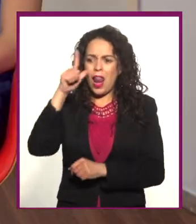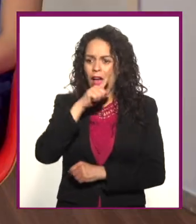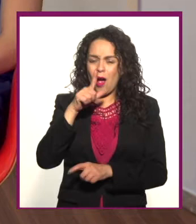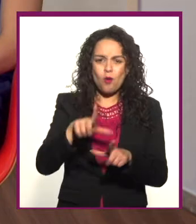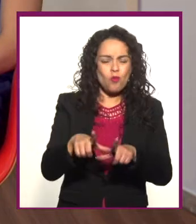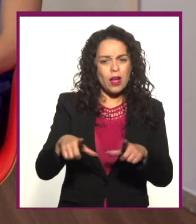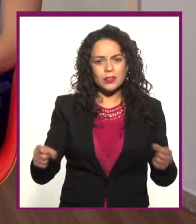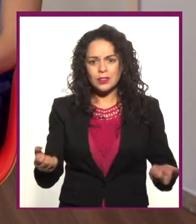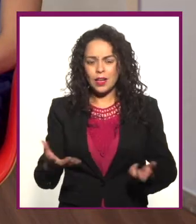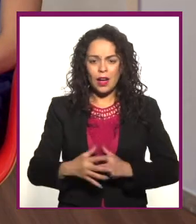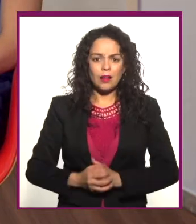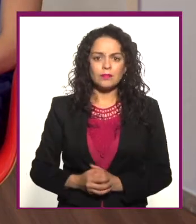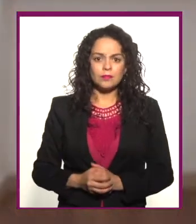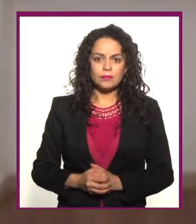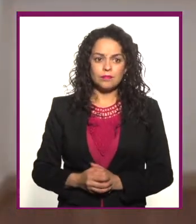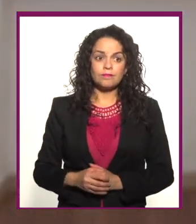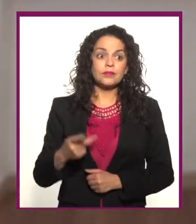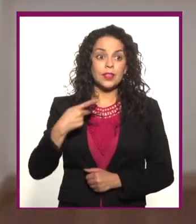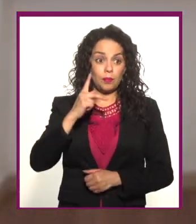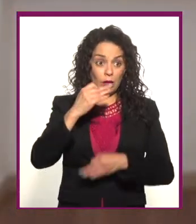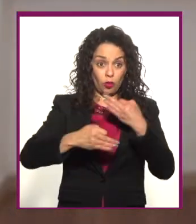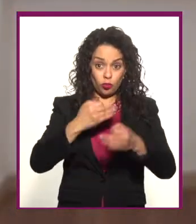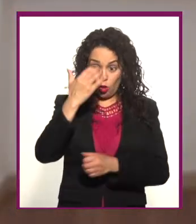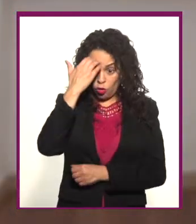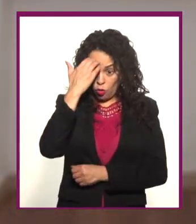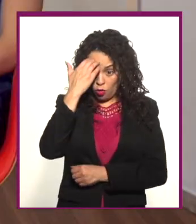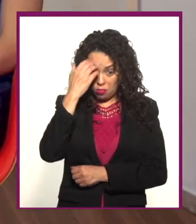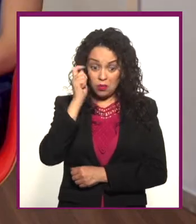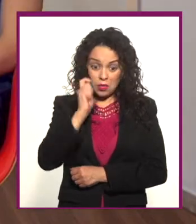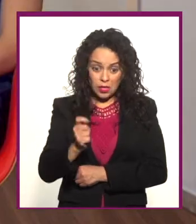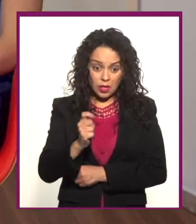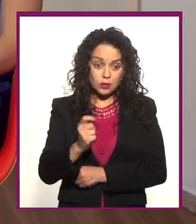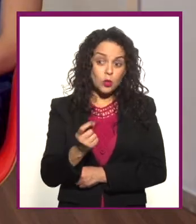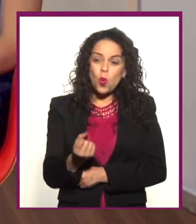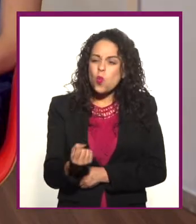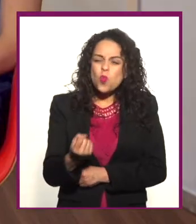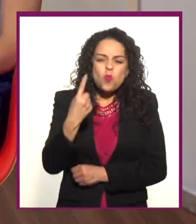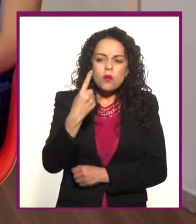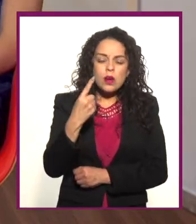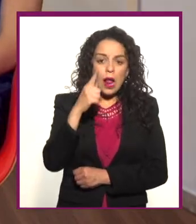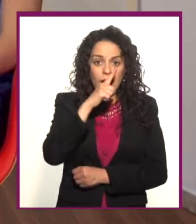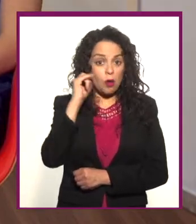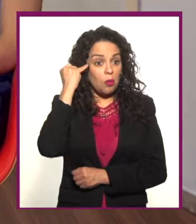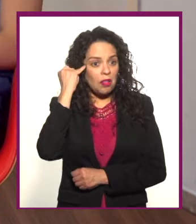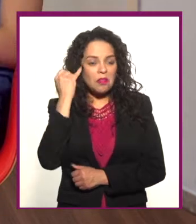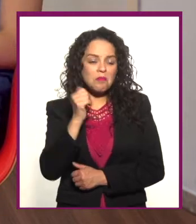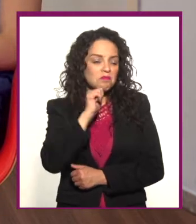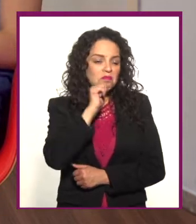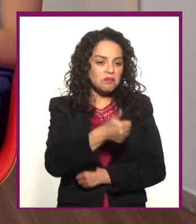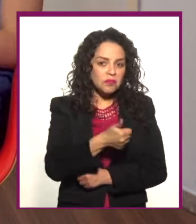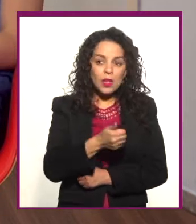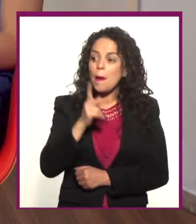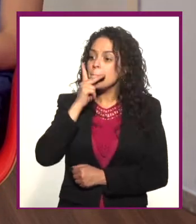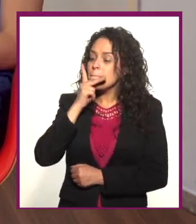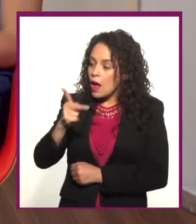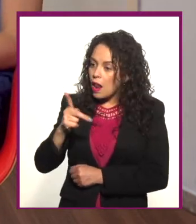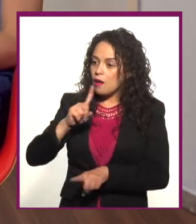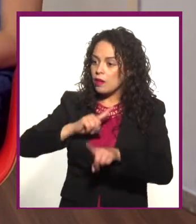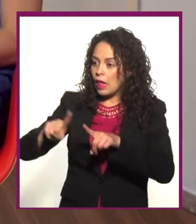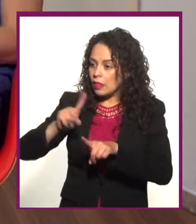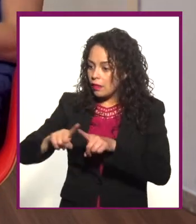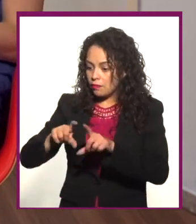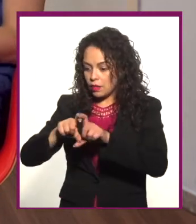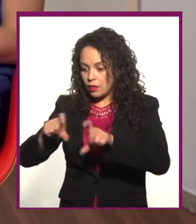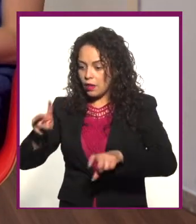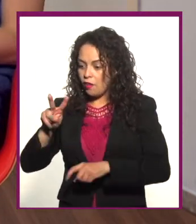lingüística. Sin embargo, como pudimos notar, no todos conocemos alguna lengua indígena. A pesar de que muchos de sus vocablos,